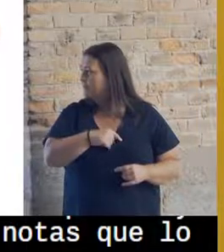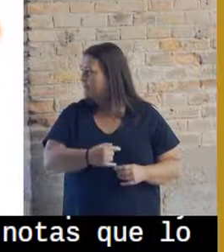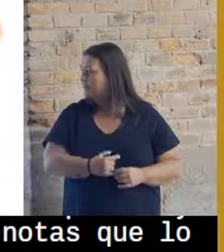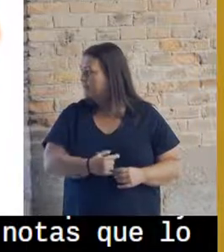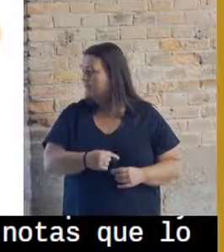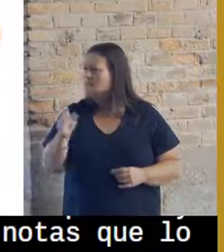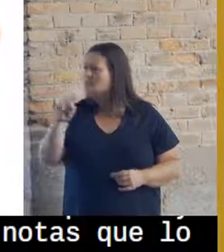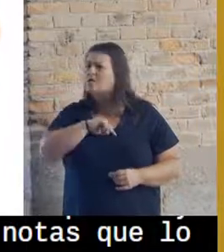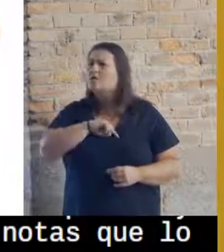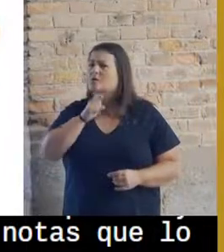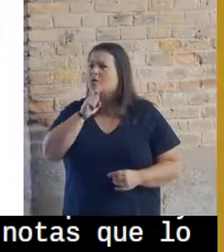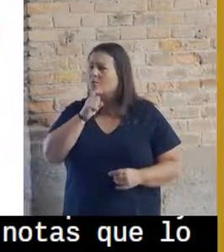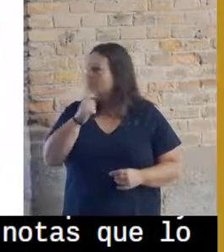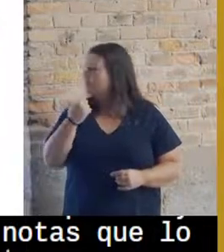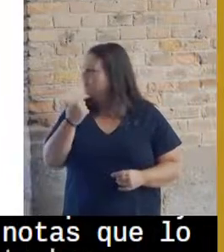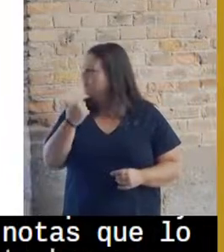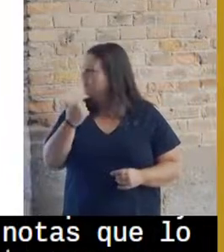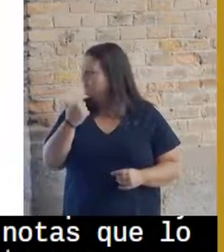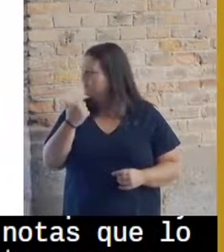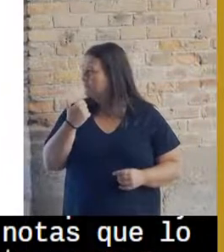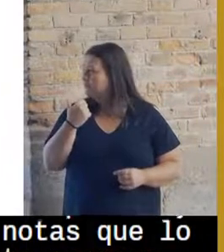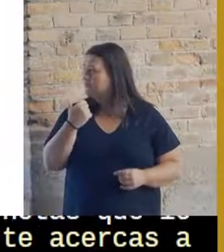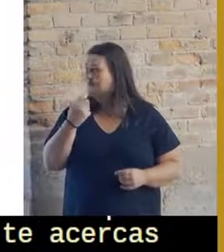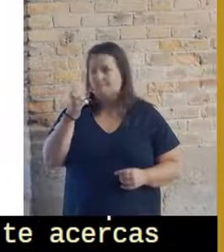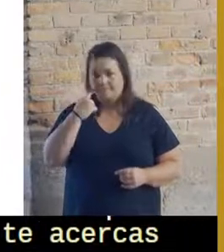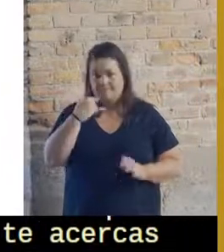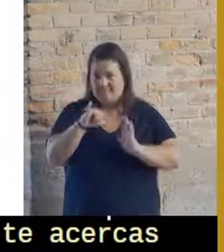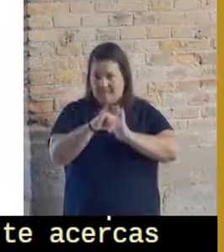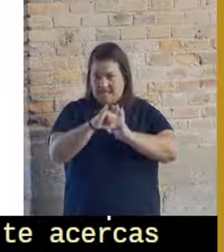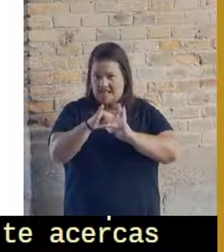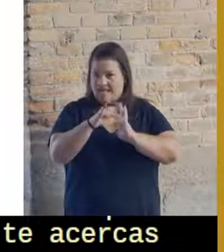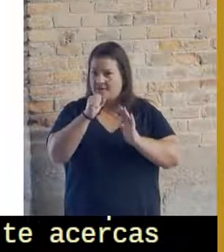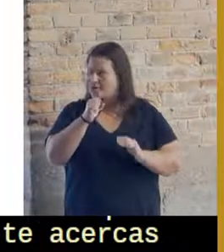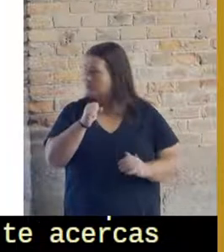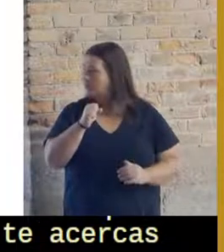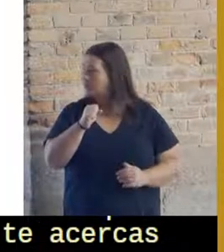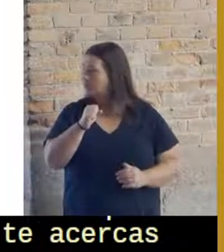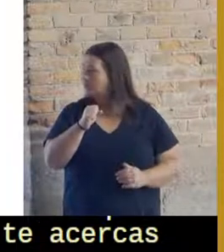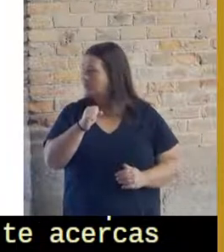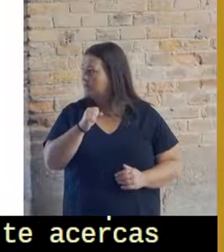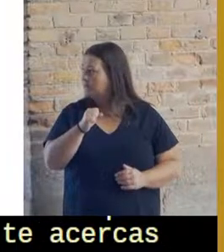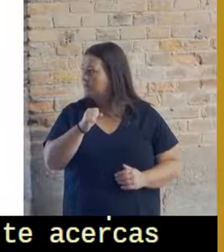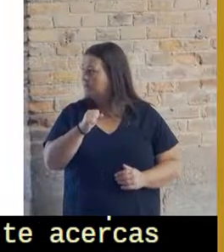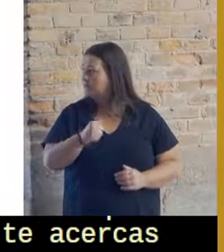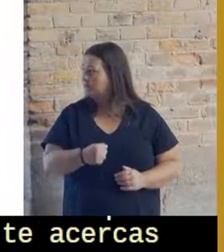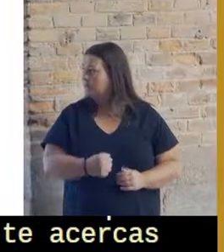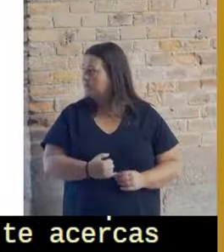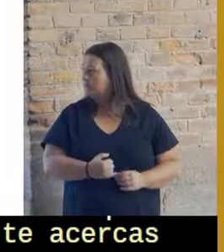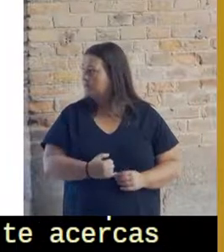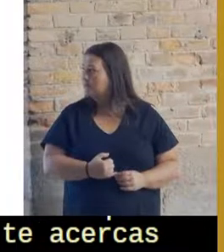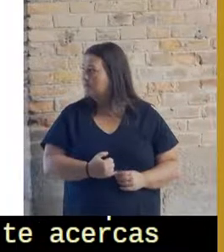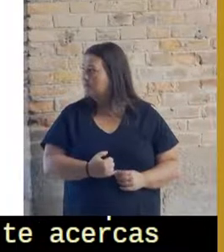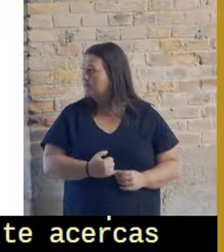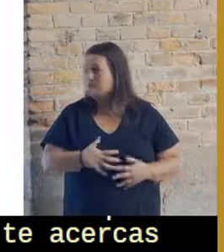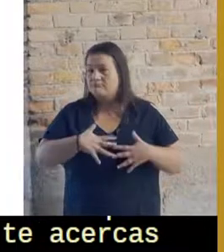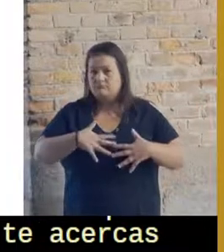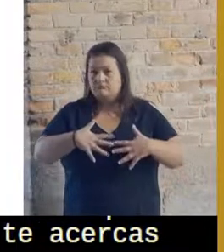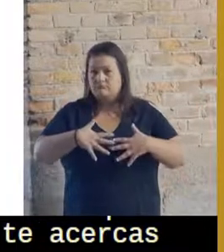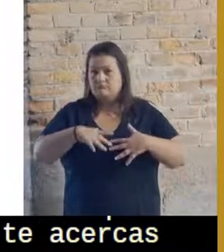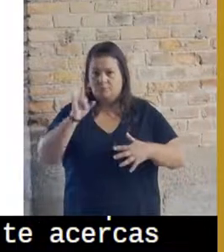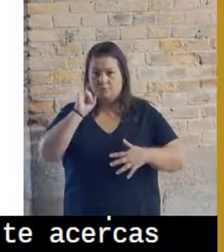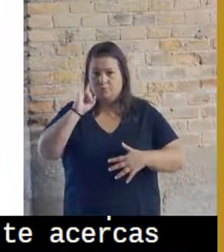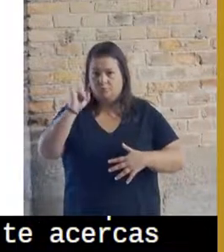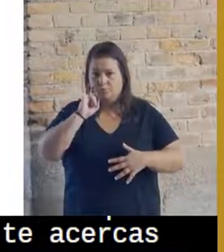a Mira si te acercas Acércate lo se puede Ah